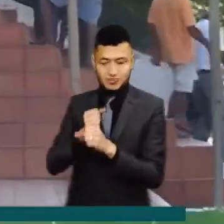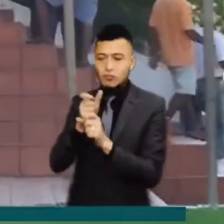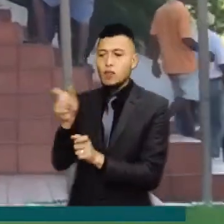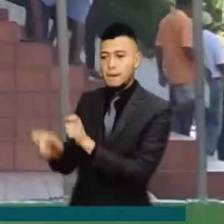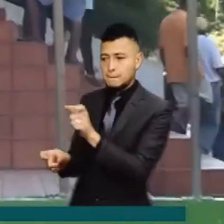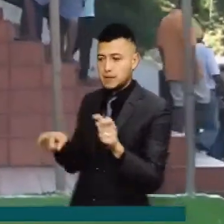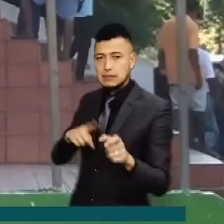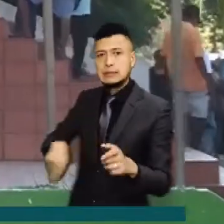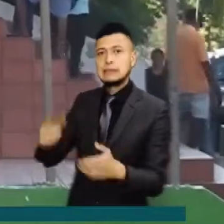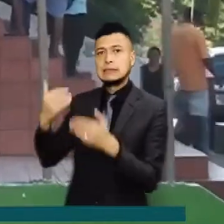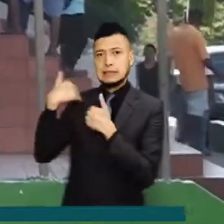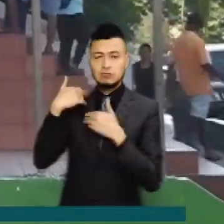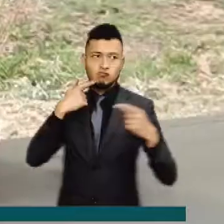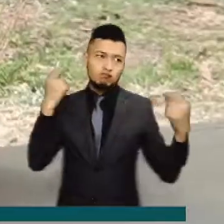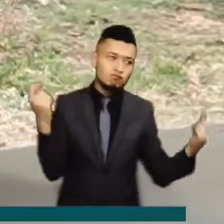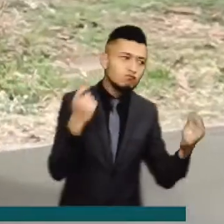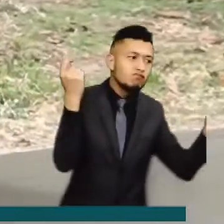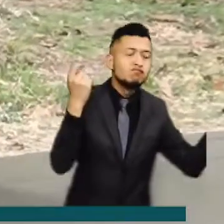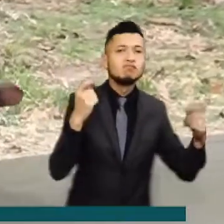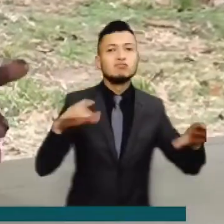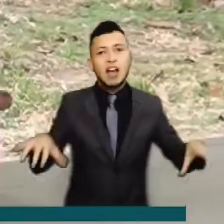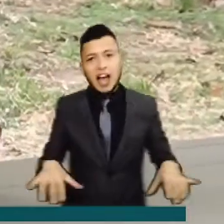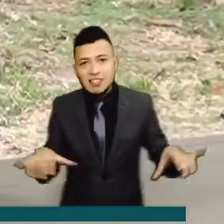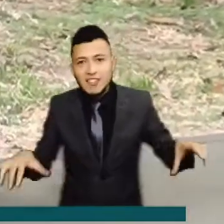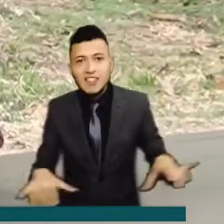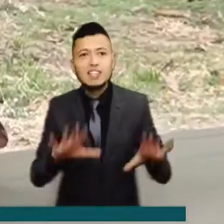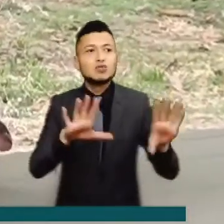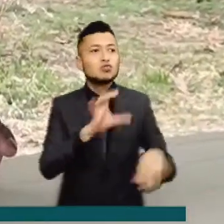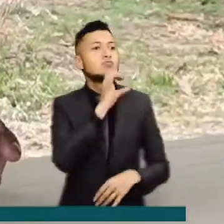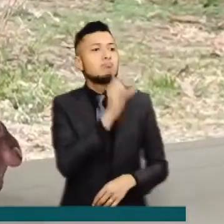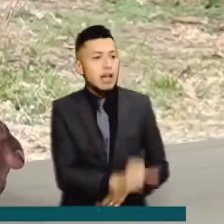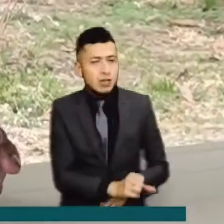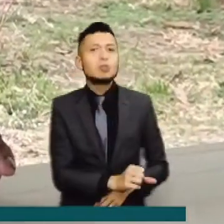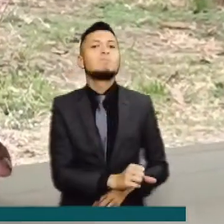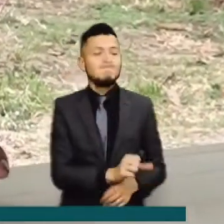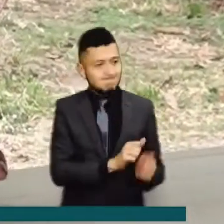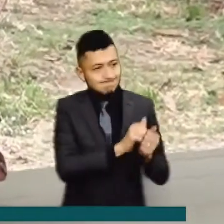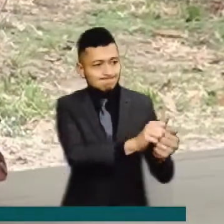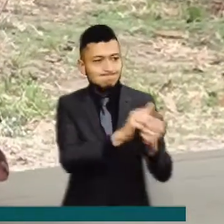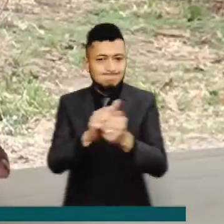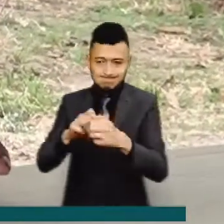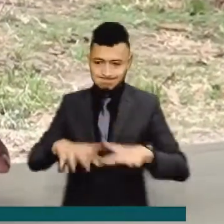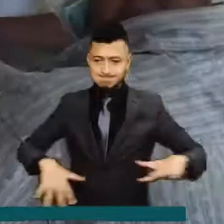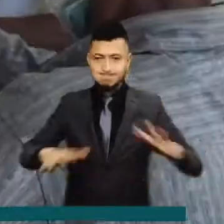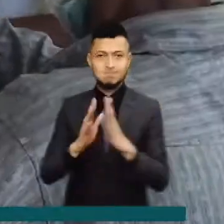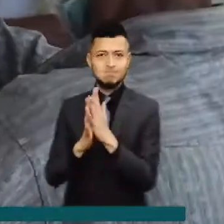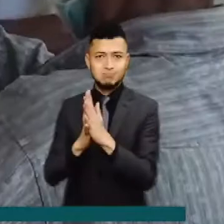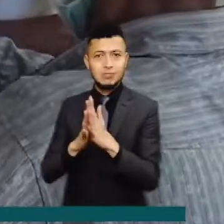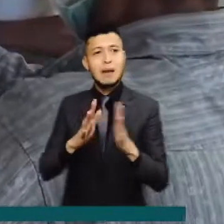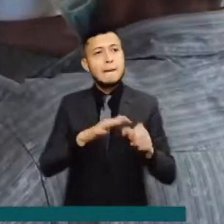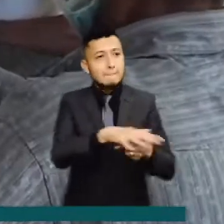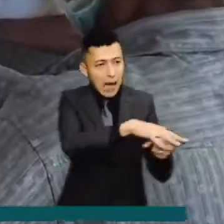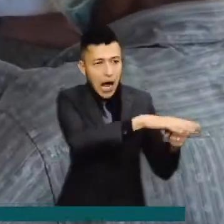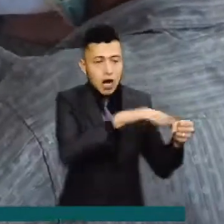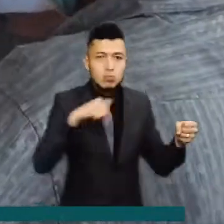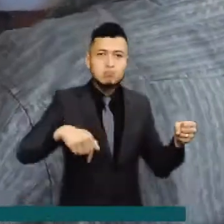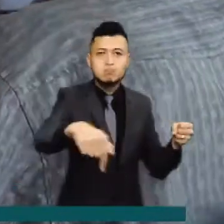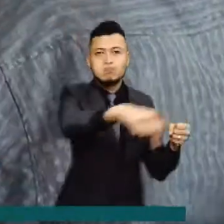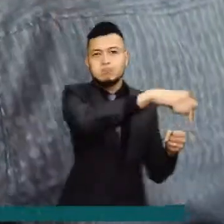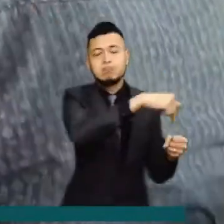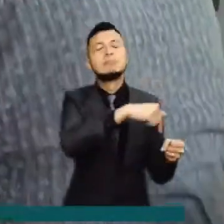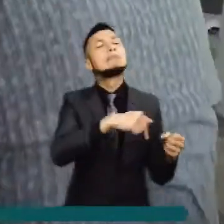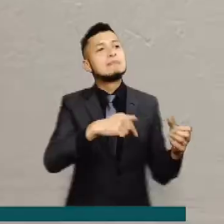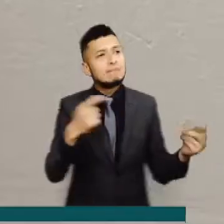con promotoras que son las personas encargadas de realizar recorridos y actividades para los adultos mayores, tanto en el centro como en los